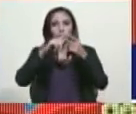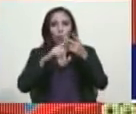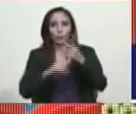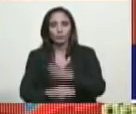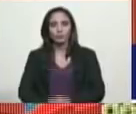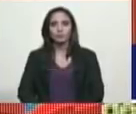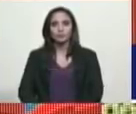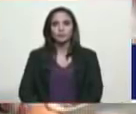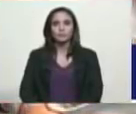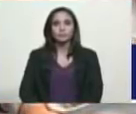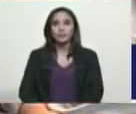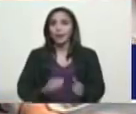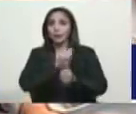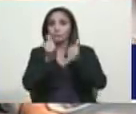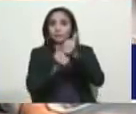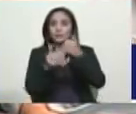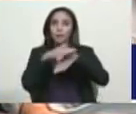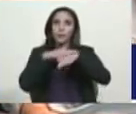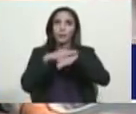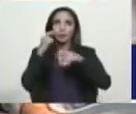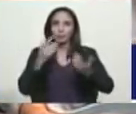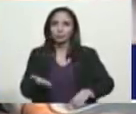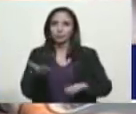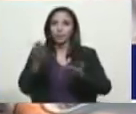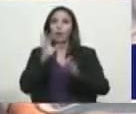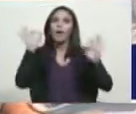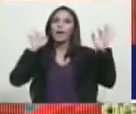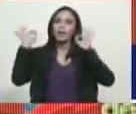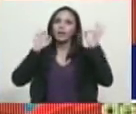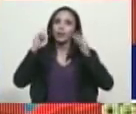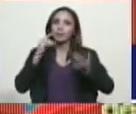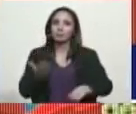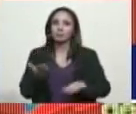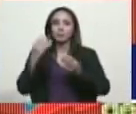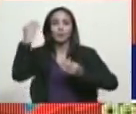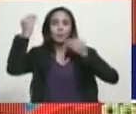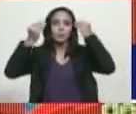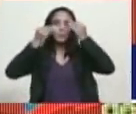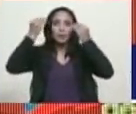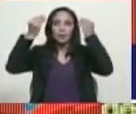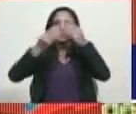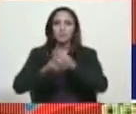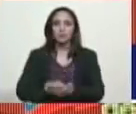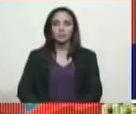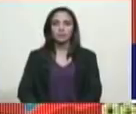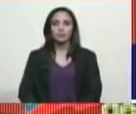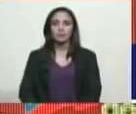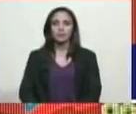viceministras, señora Erika Faría, que pensar en grande.